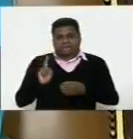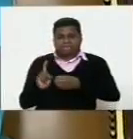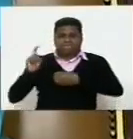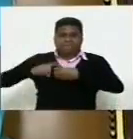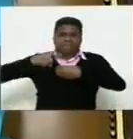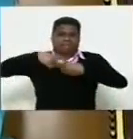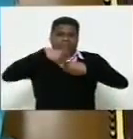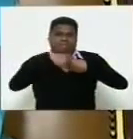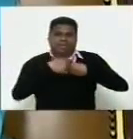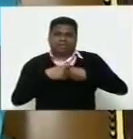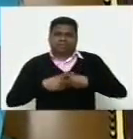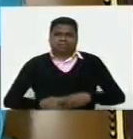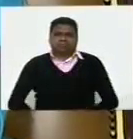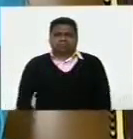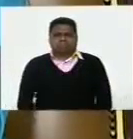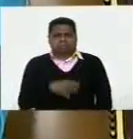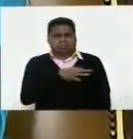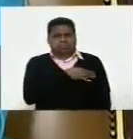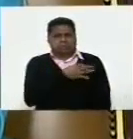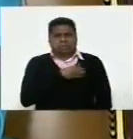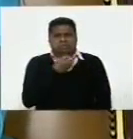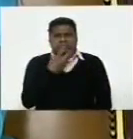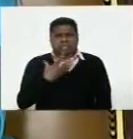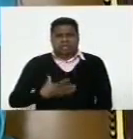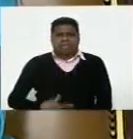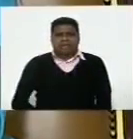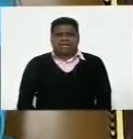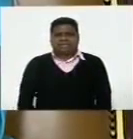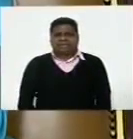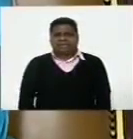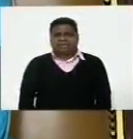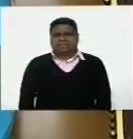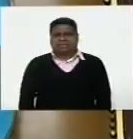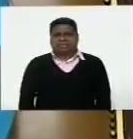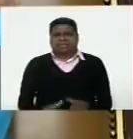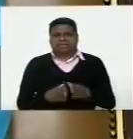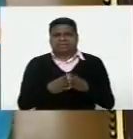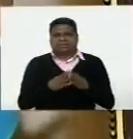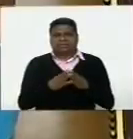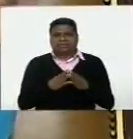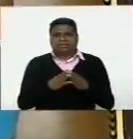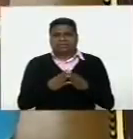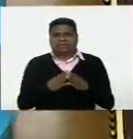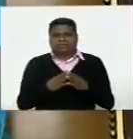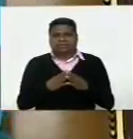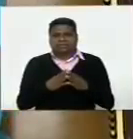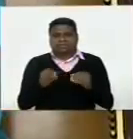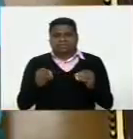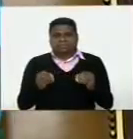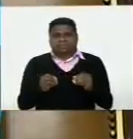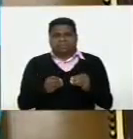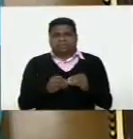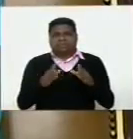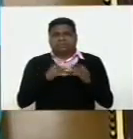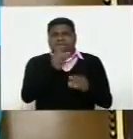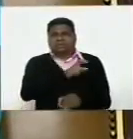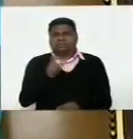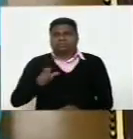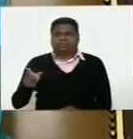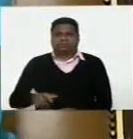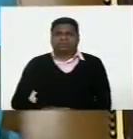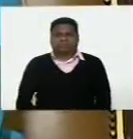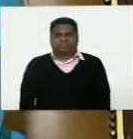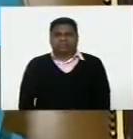de solidaridad, de tratamiento amoroso y humano entre los seres humanos, y